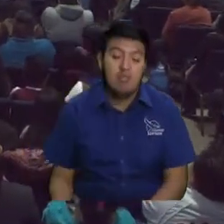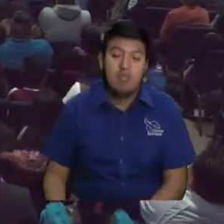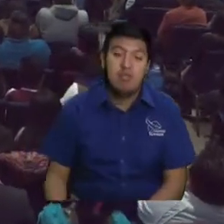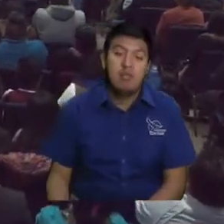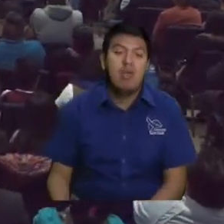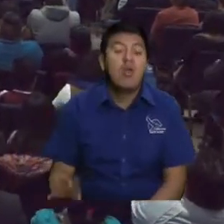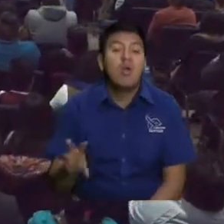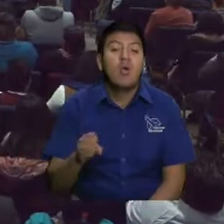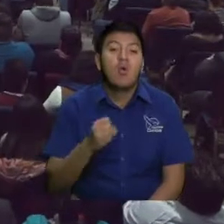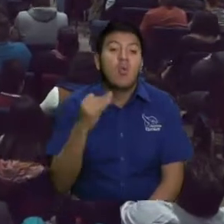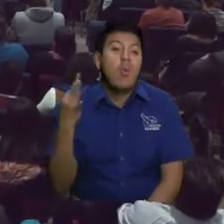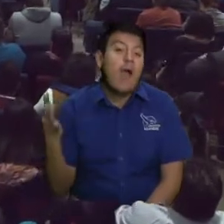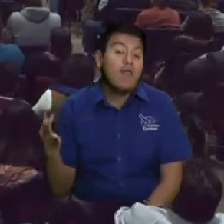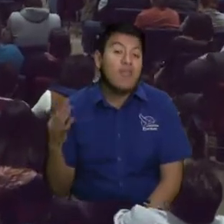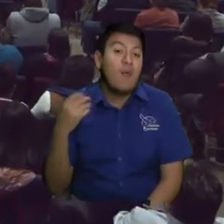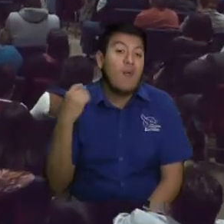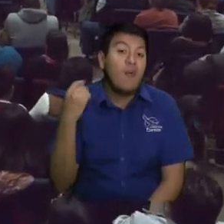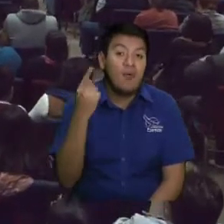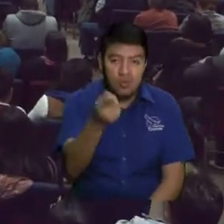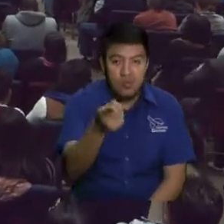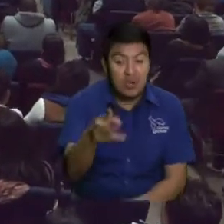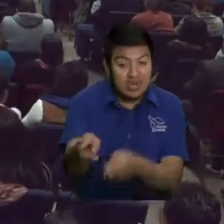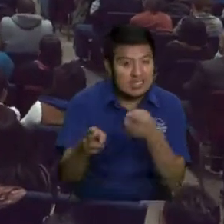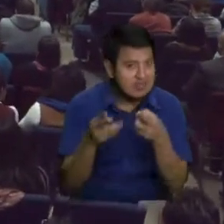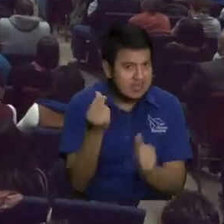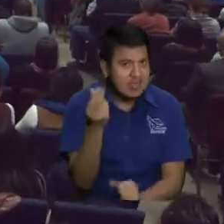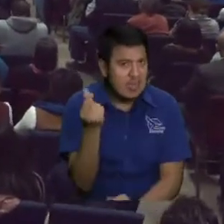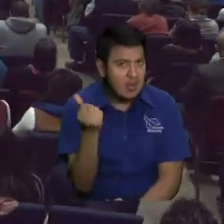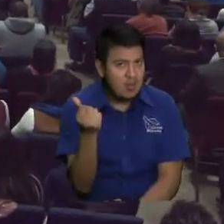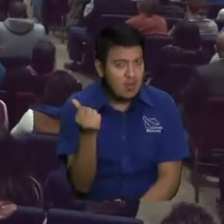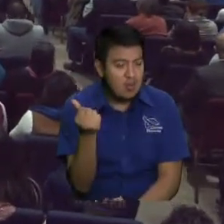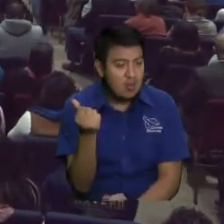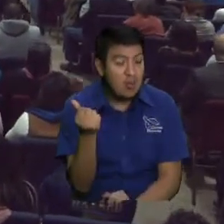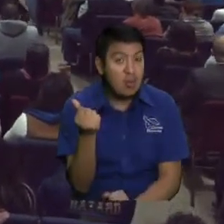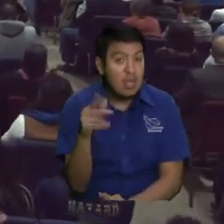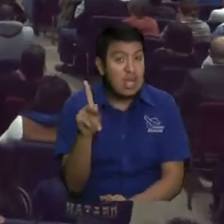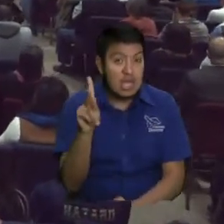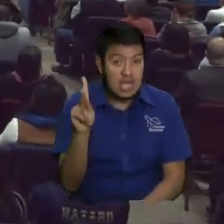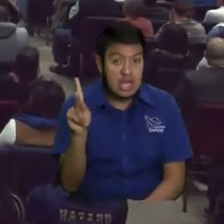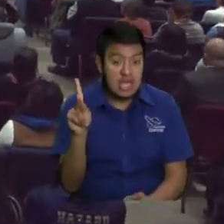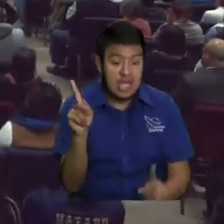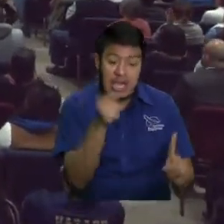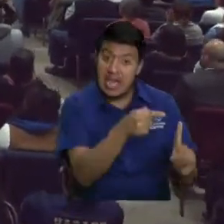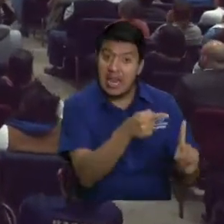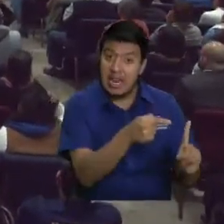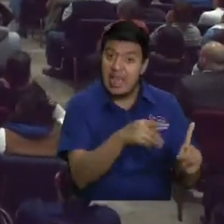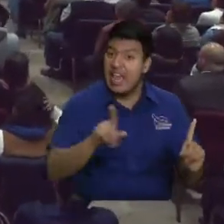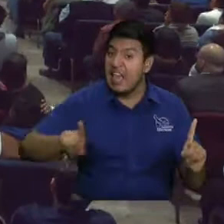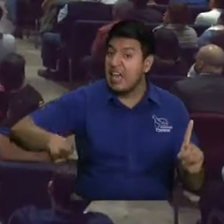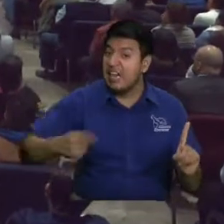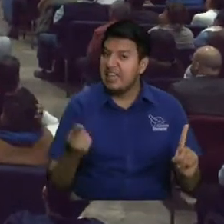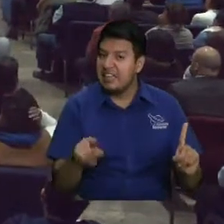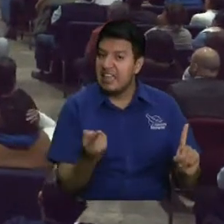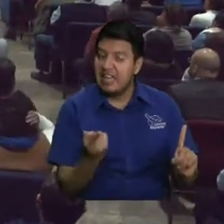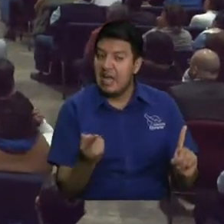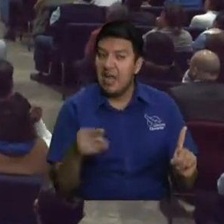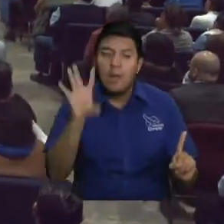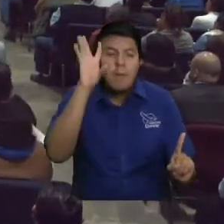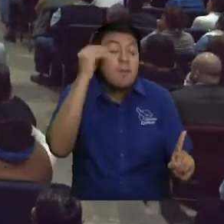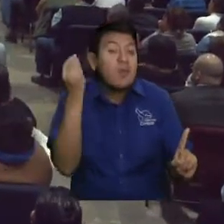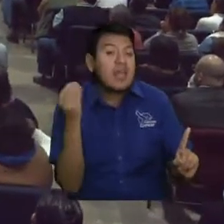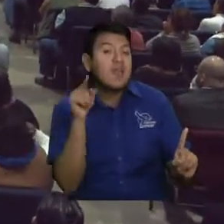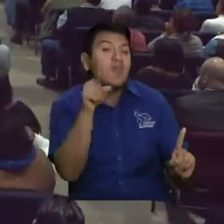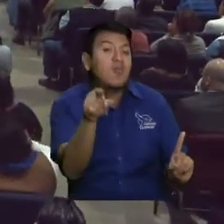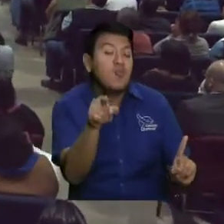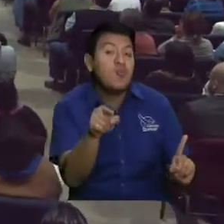de su compañía o de sus amigos le van a criticar lo que usted apartó para Dios? Si él es ave